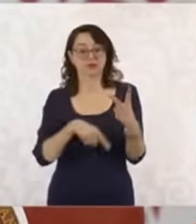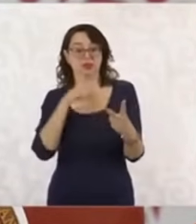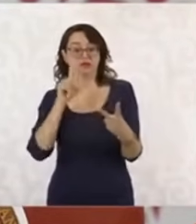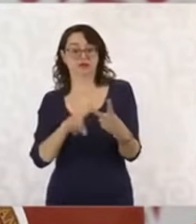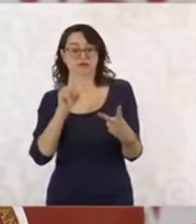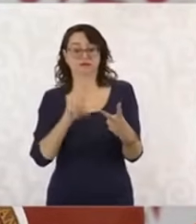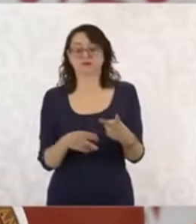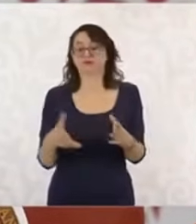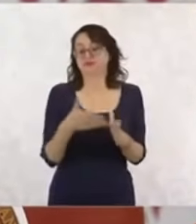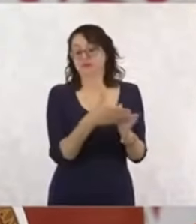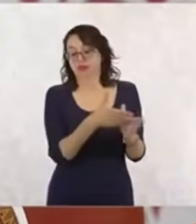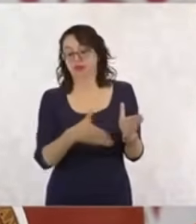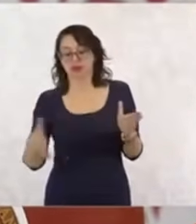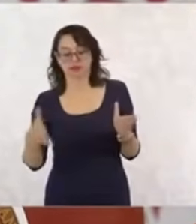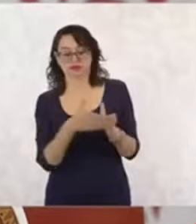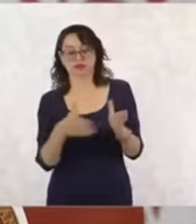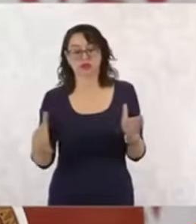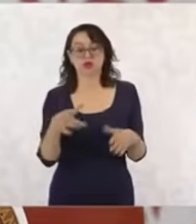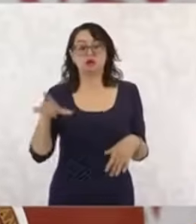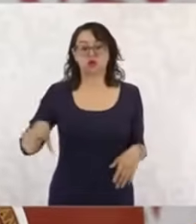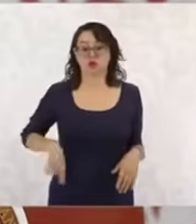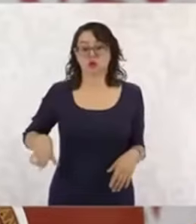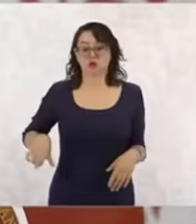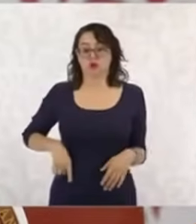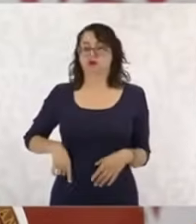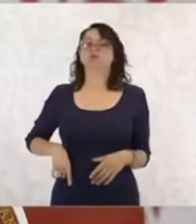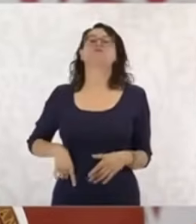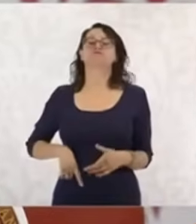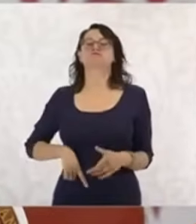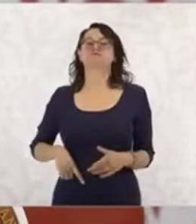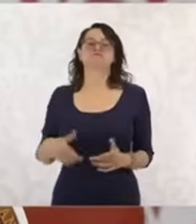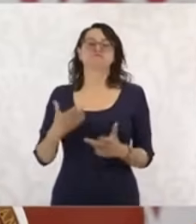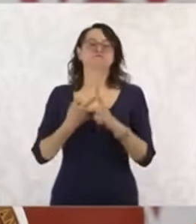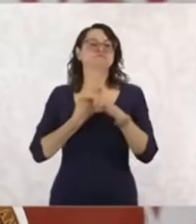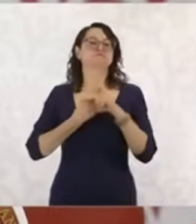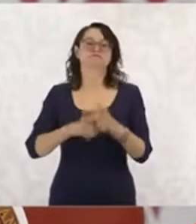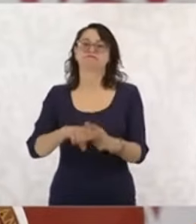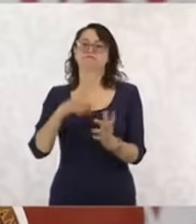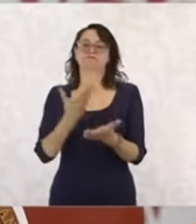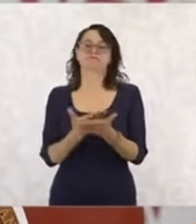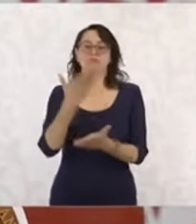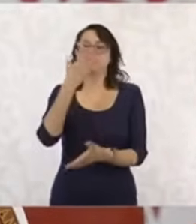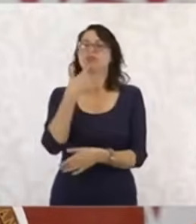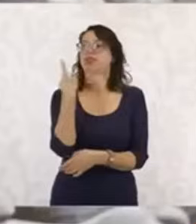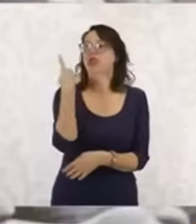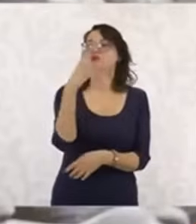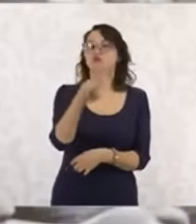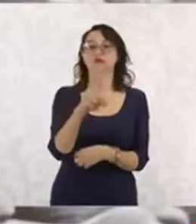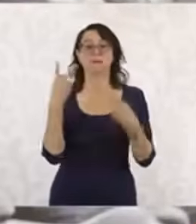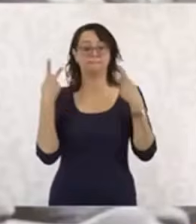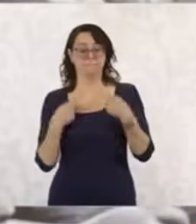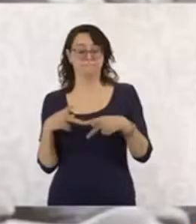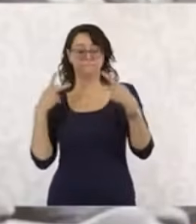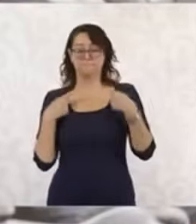esta administración, abrimos un portal de denuncias, un portal en el que los ciudadanos nos alertan sobre dónde